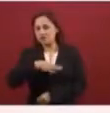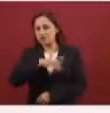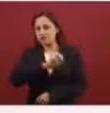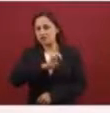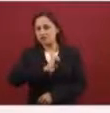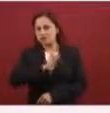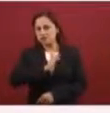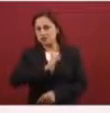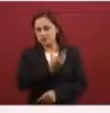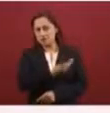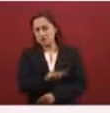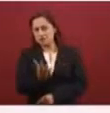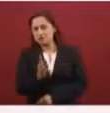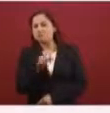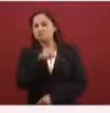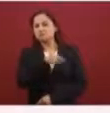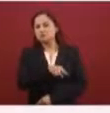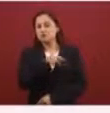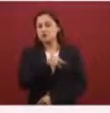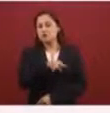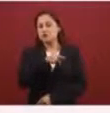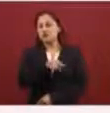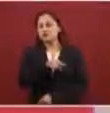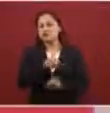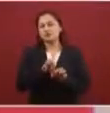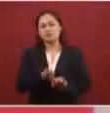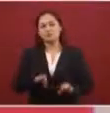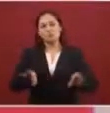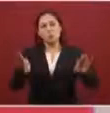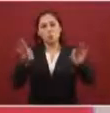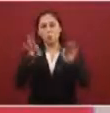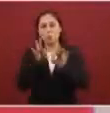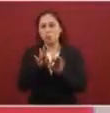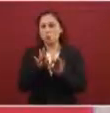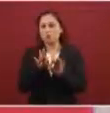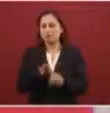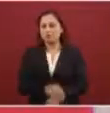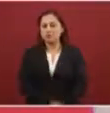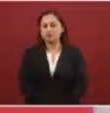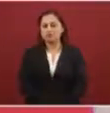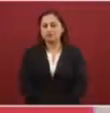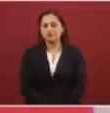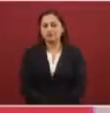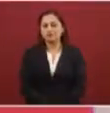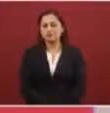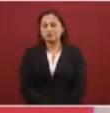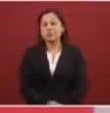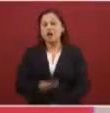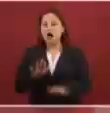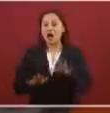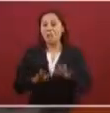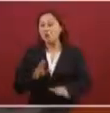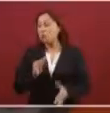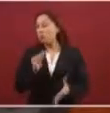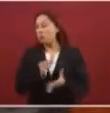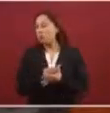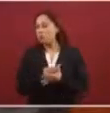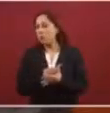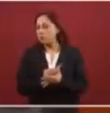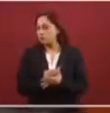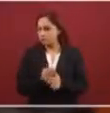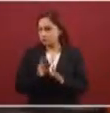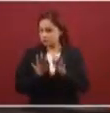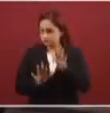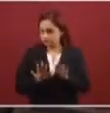que juegan un papel fundamental. A veces se olvida,